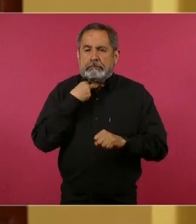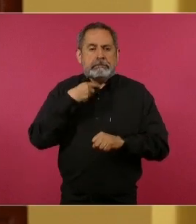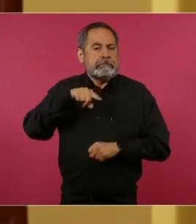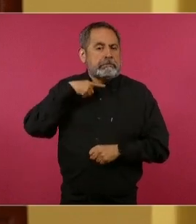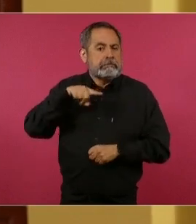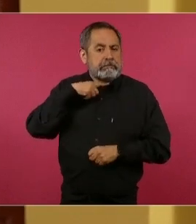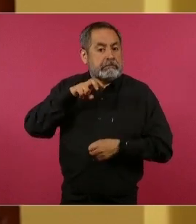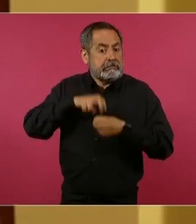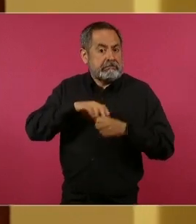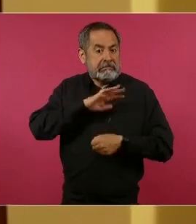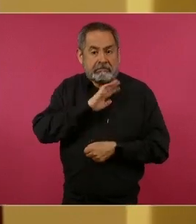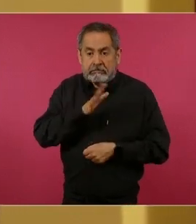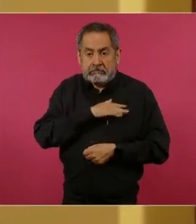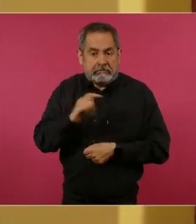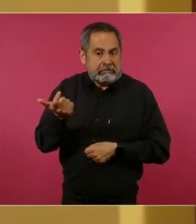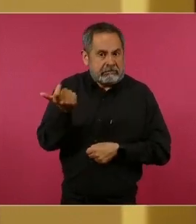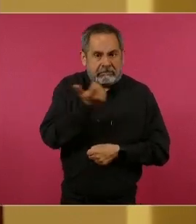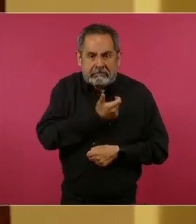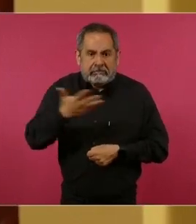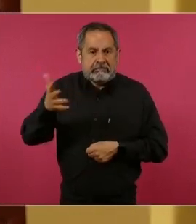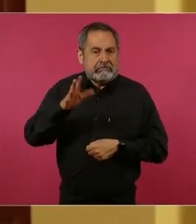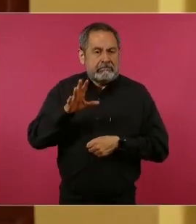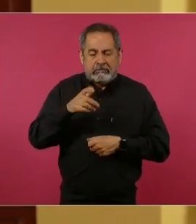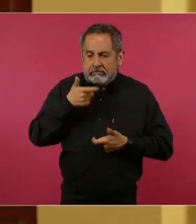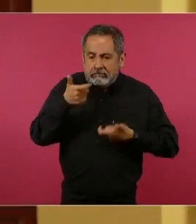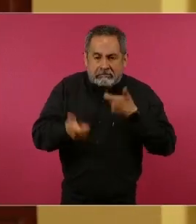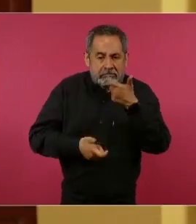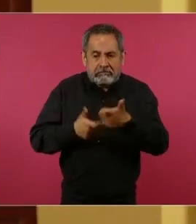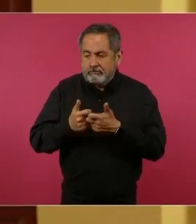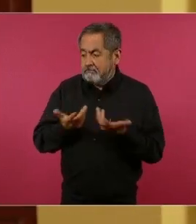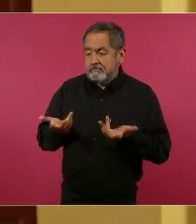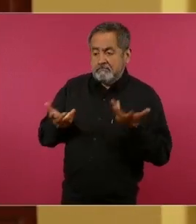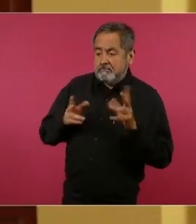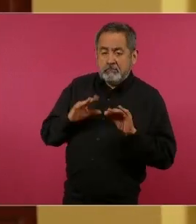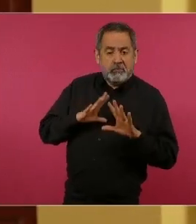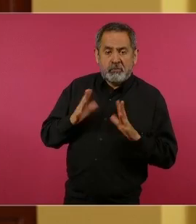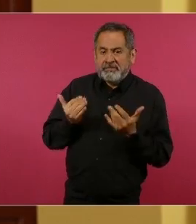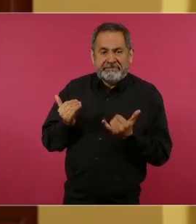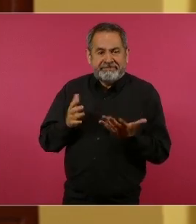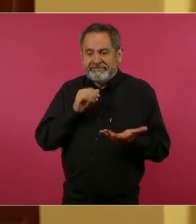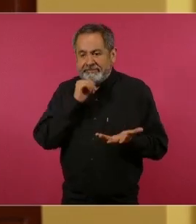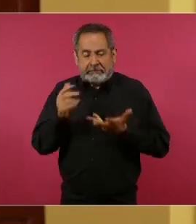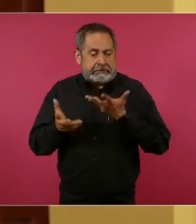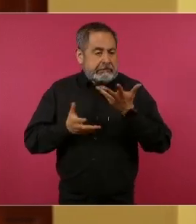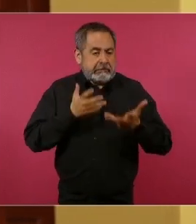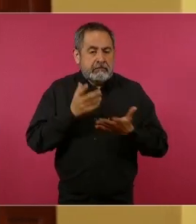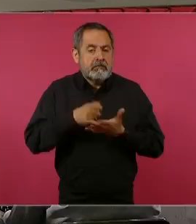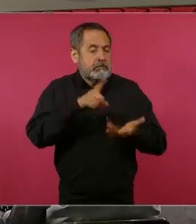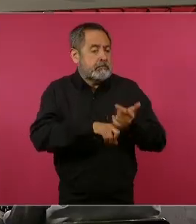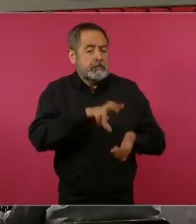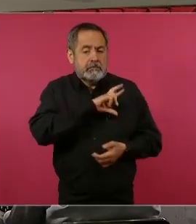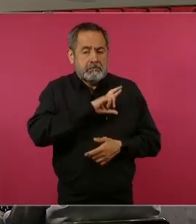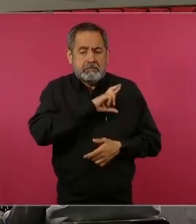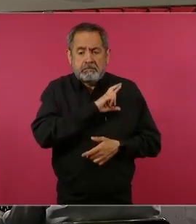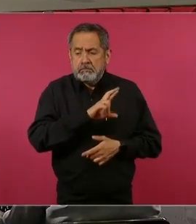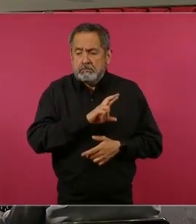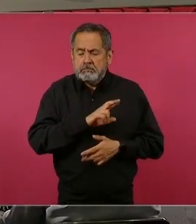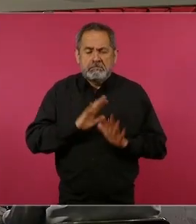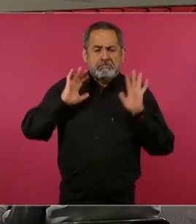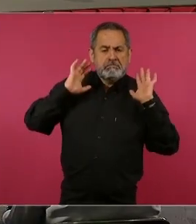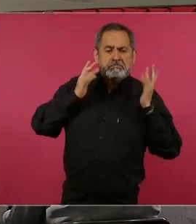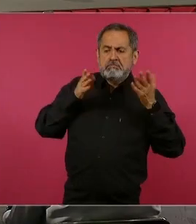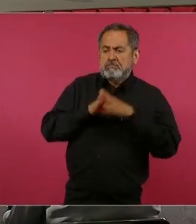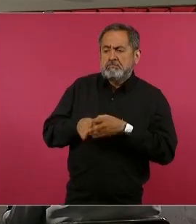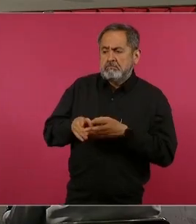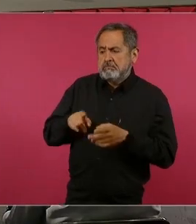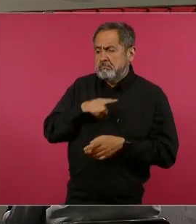mercado eléctrico español no les resultaban rentables, por lo que las centrales nucleoeléctricas, al ser privadas, decidieron no operar en pérdidas